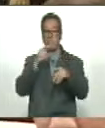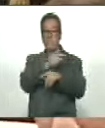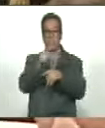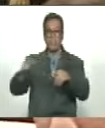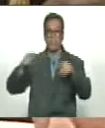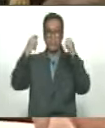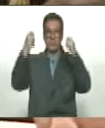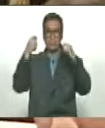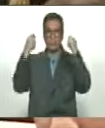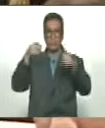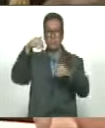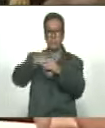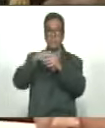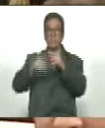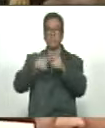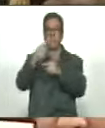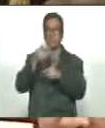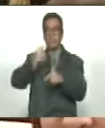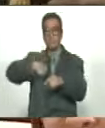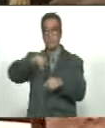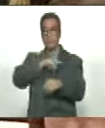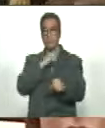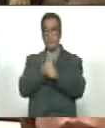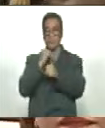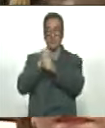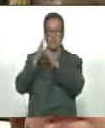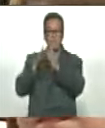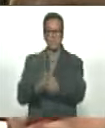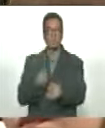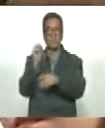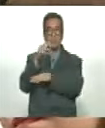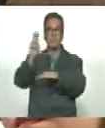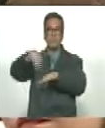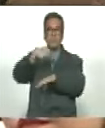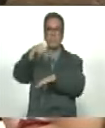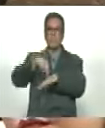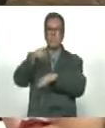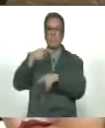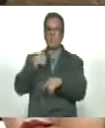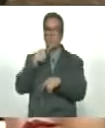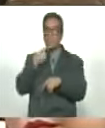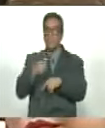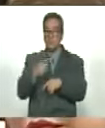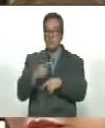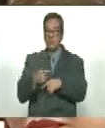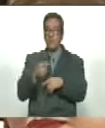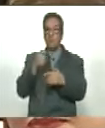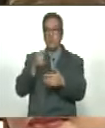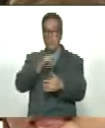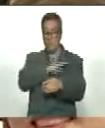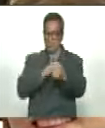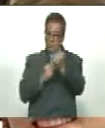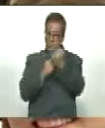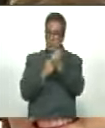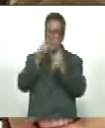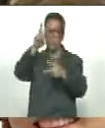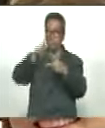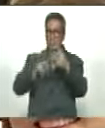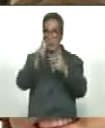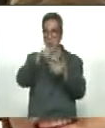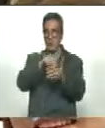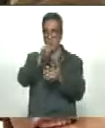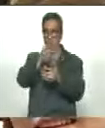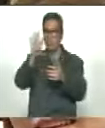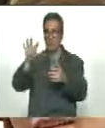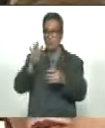de las campañas electorales que venga, nosotros a los trabajadores y a las trabajadoras de la Asamblea Nacional les decimos, cuentan con nosotros para el 2024, pero